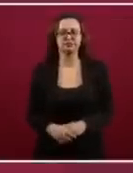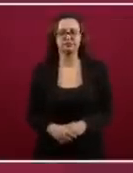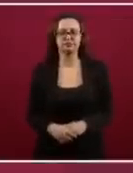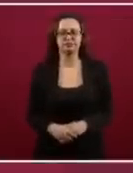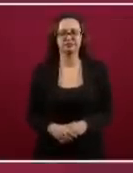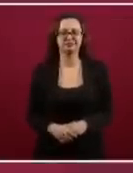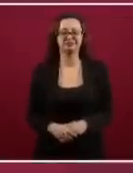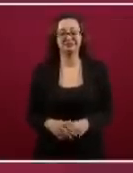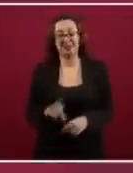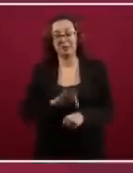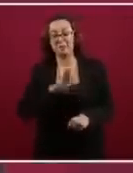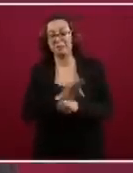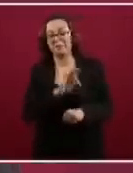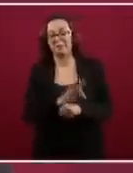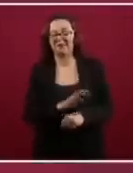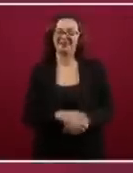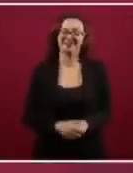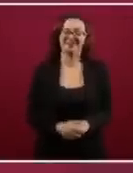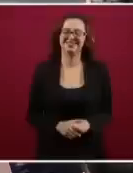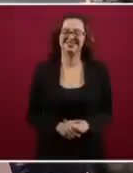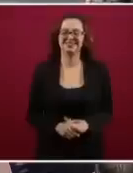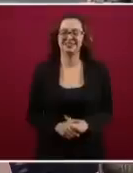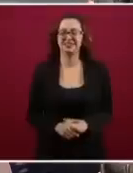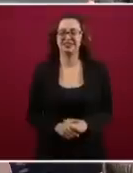Llevan ventaja ahí. Bueno,